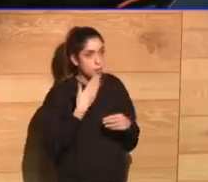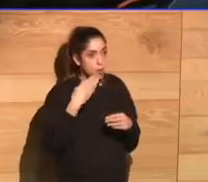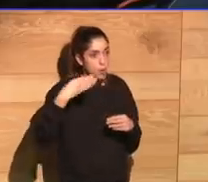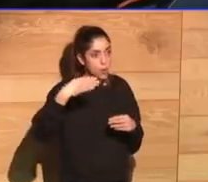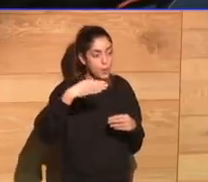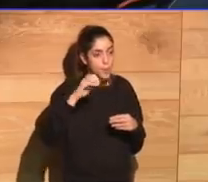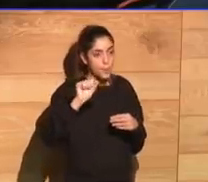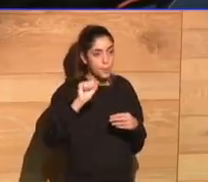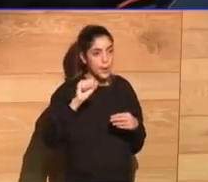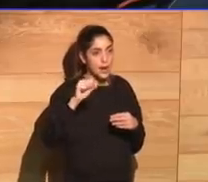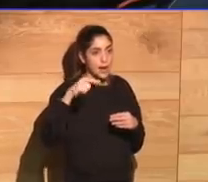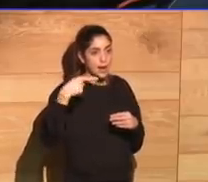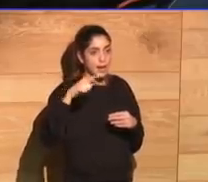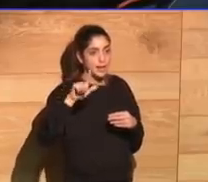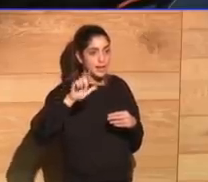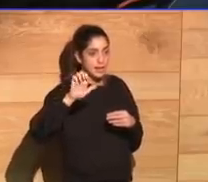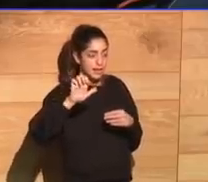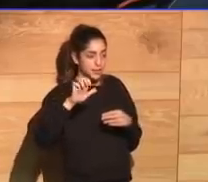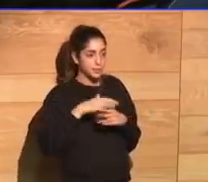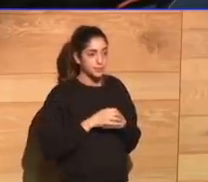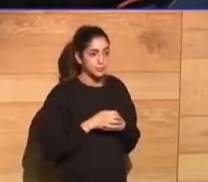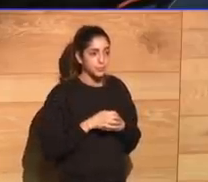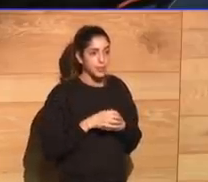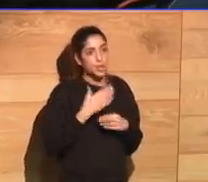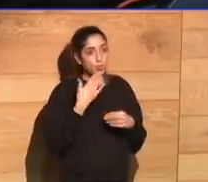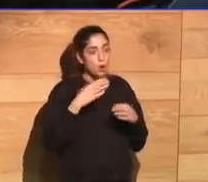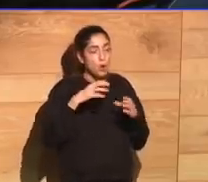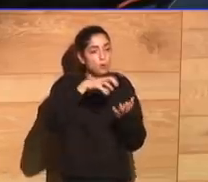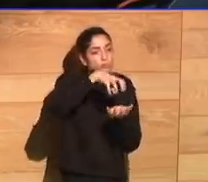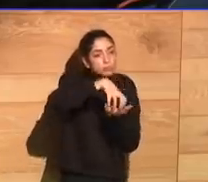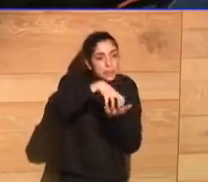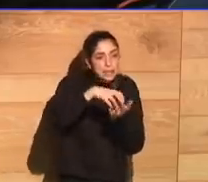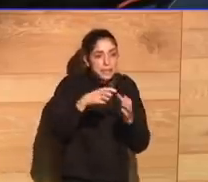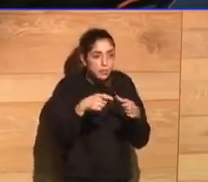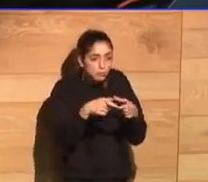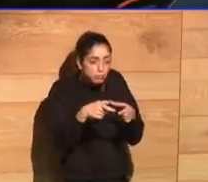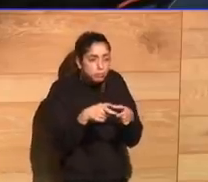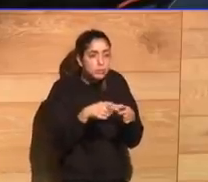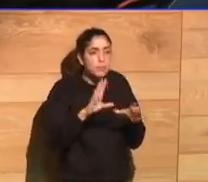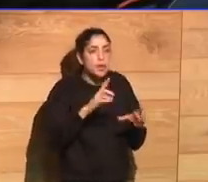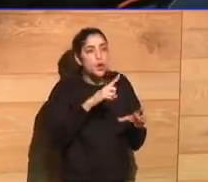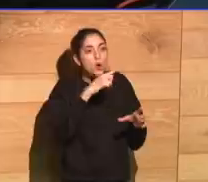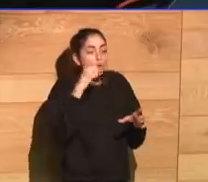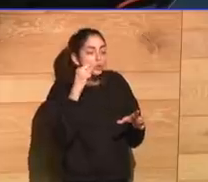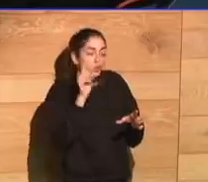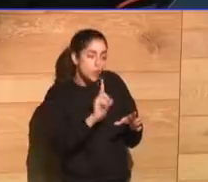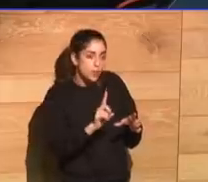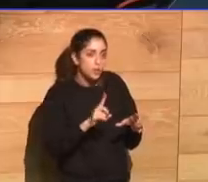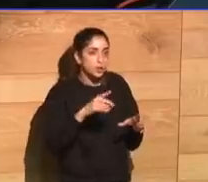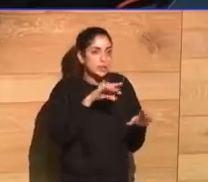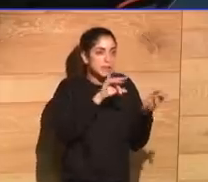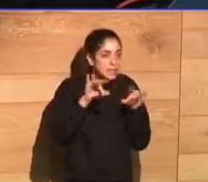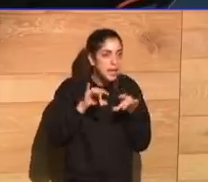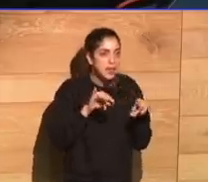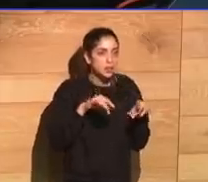Como un bagel. ¿El bagel es el bollito ese así como redondo, que como un donut pero que es salado? Sí. Vale. Y entre lo que